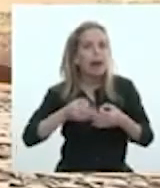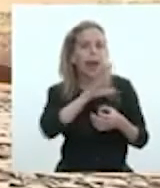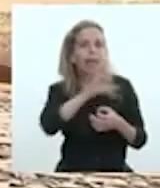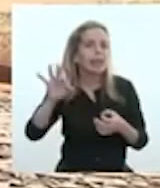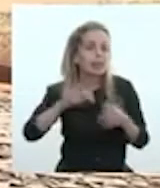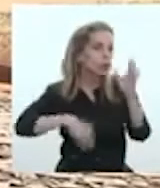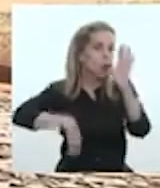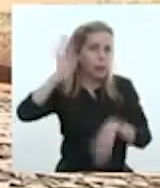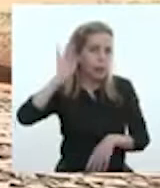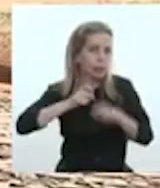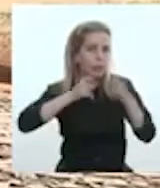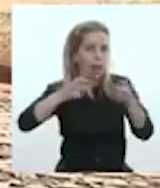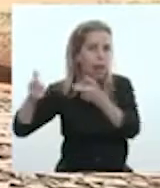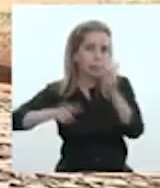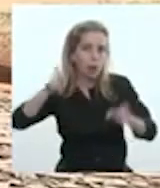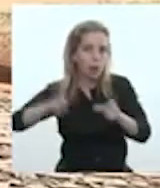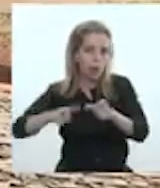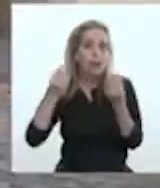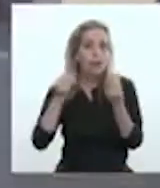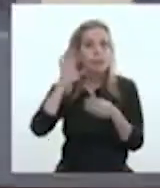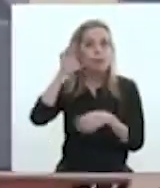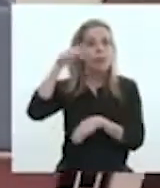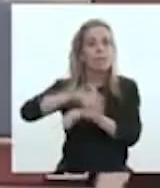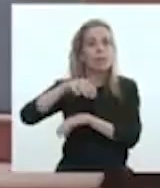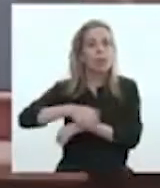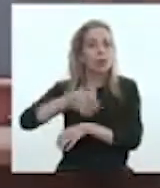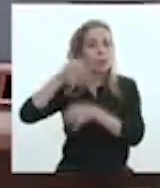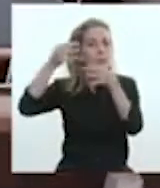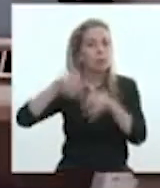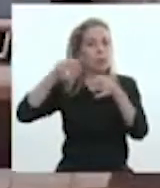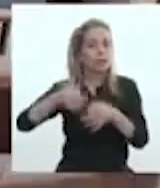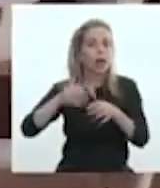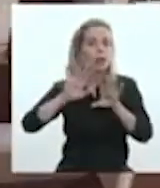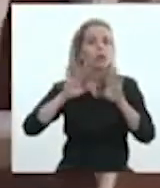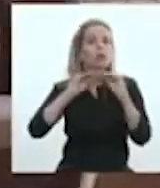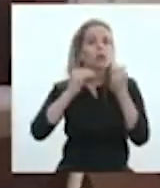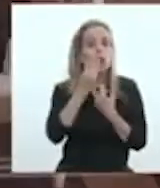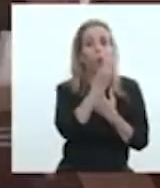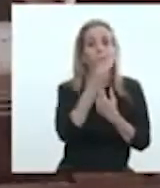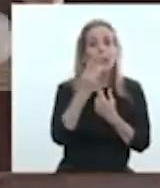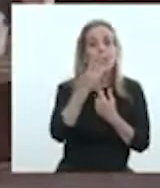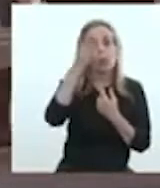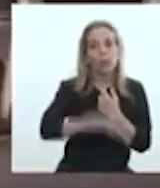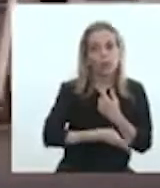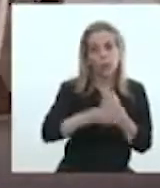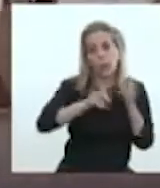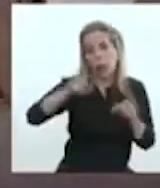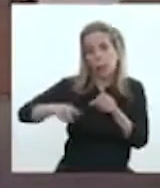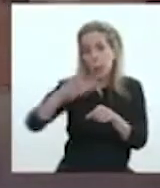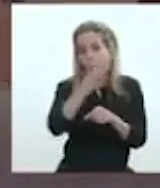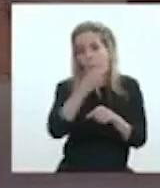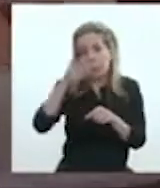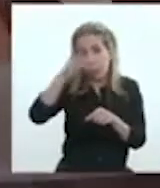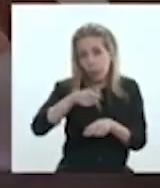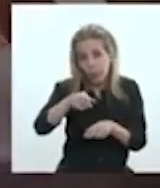los misioneros misiones es una provincia muy particular es una provincia que el 42 por ciento de su población tiene menos de